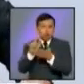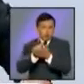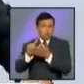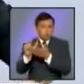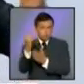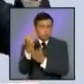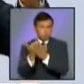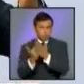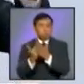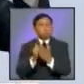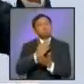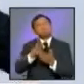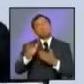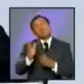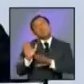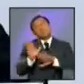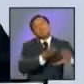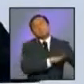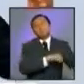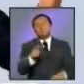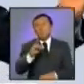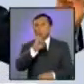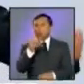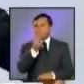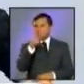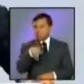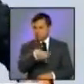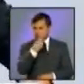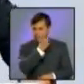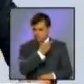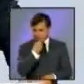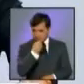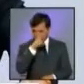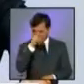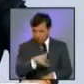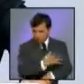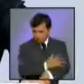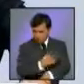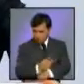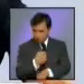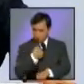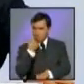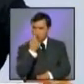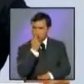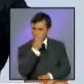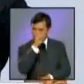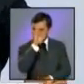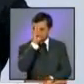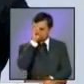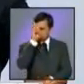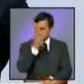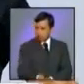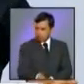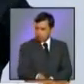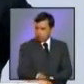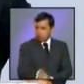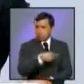lleven a cabo Pues hay 82 años de mentiras Entonces si alguien tiene